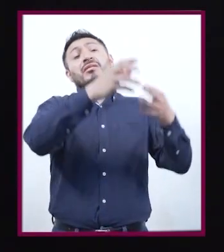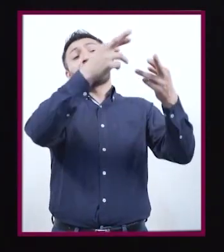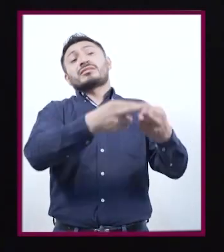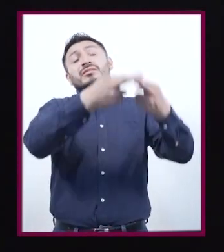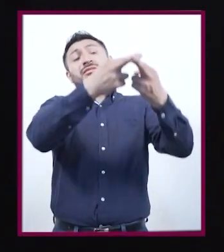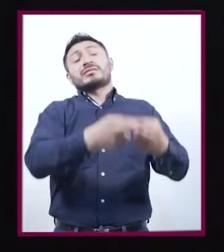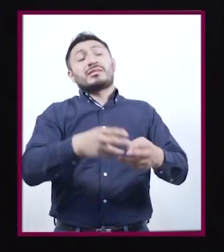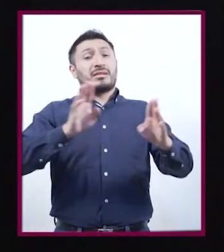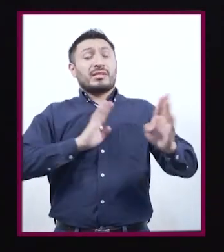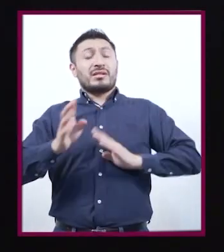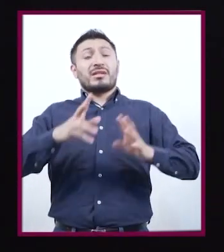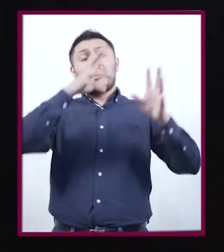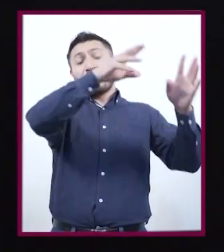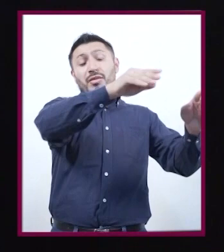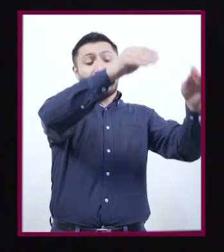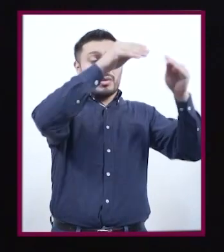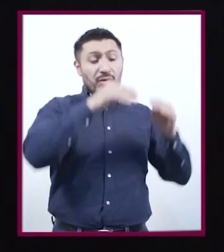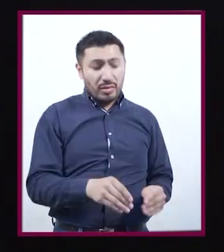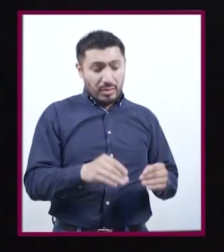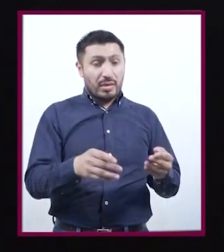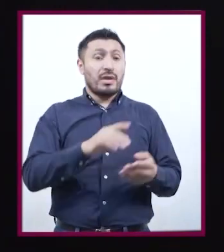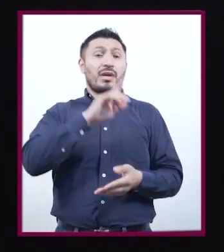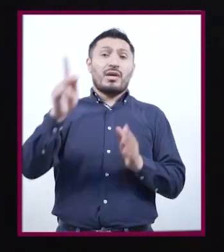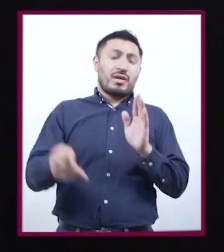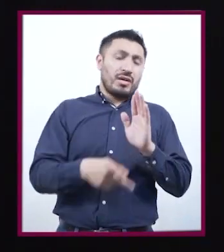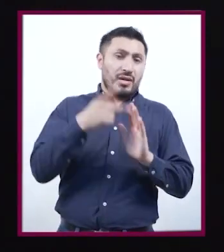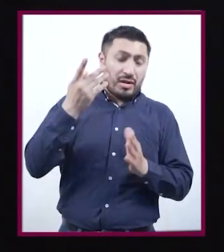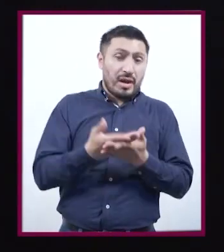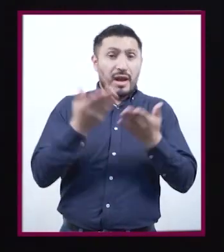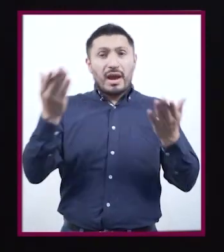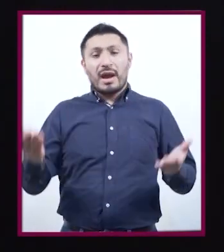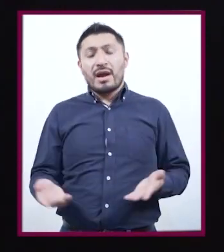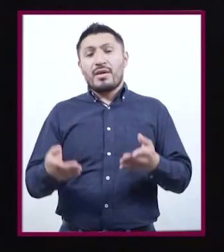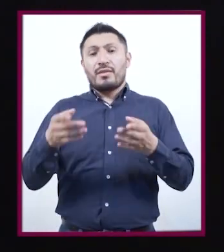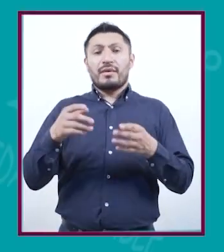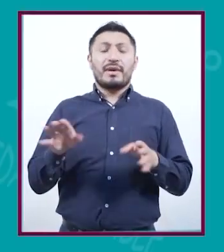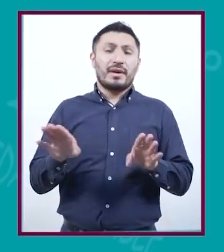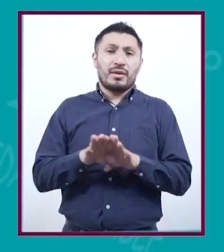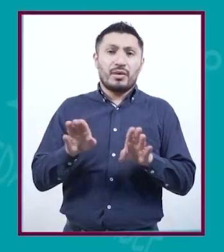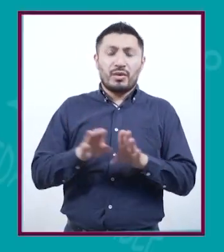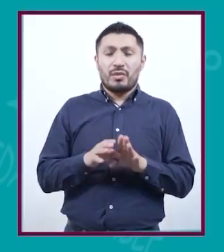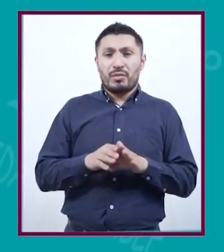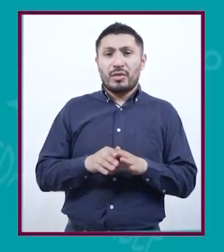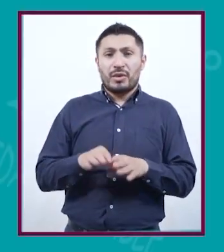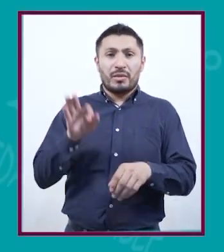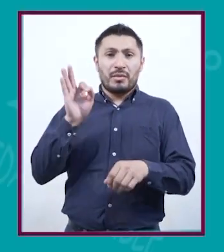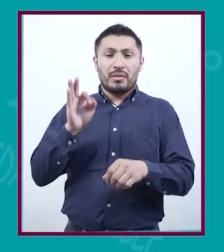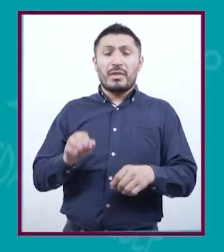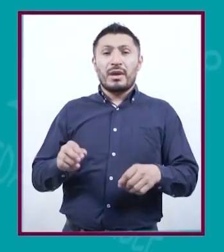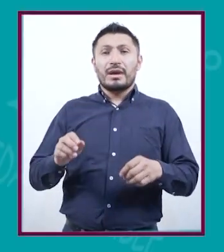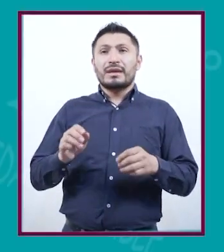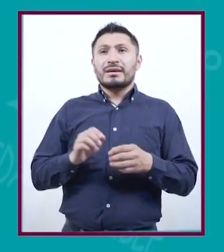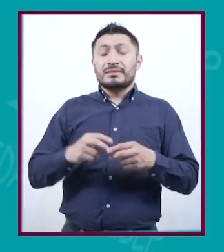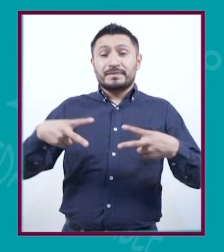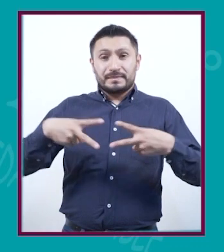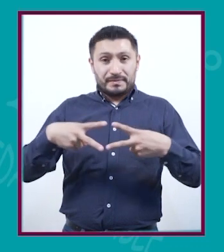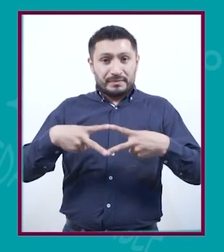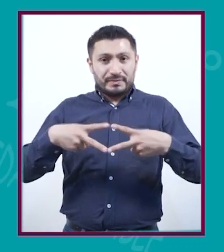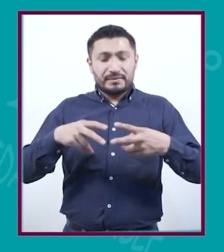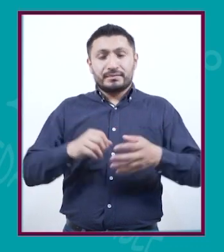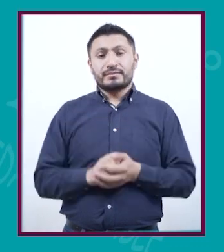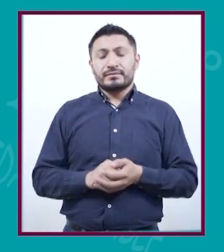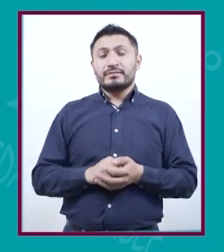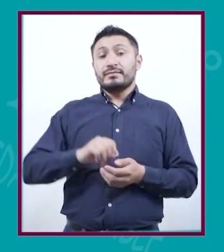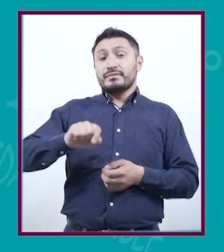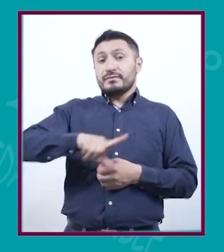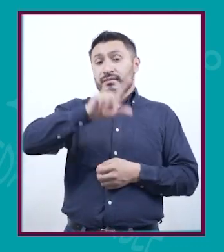producto al ejército americano con el objetivo de desarrollar toallas femeninas. Después de 2 años de experimentos y pruebas, crearon